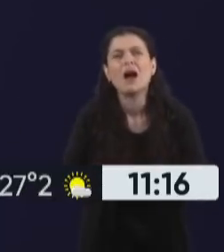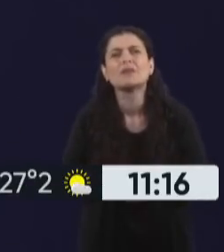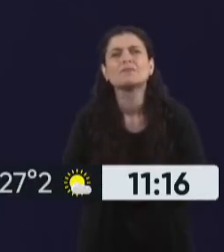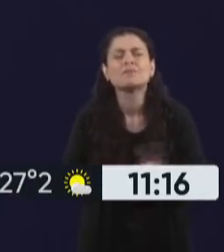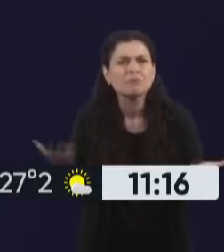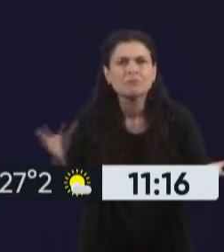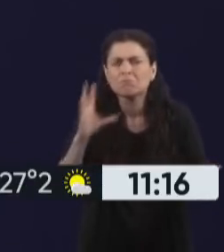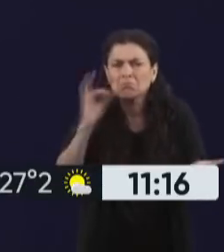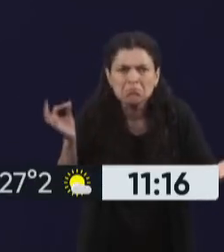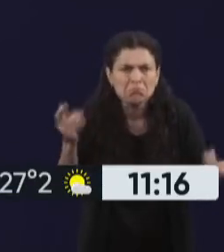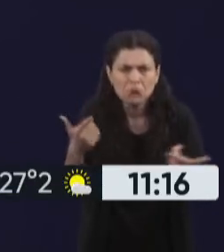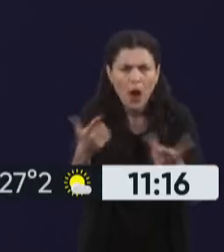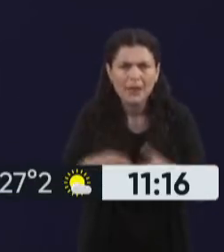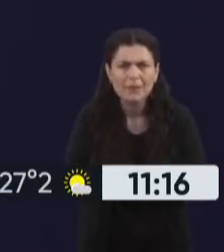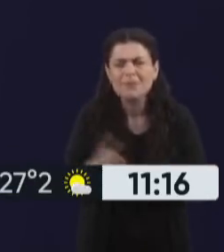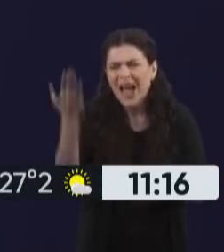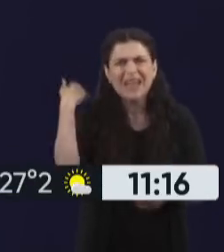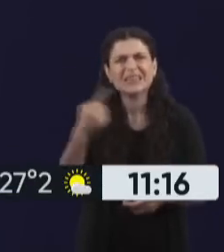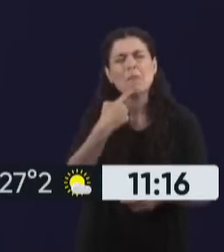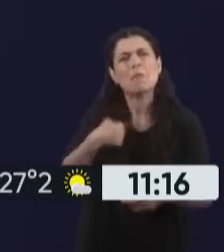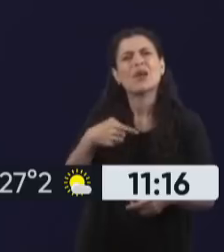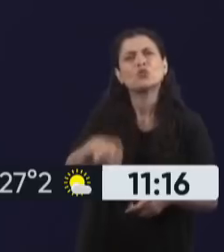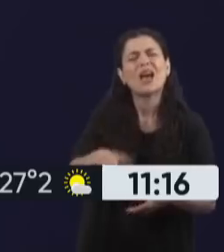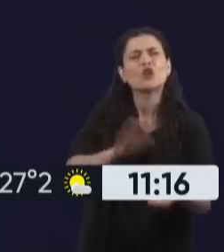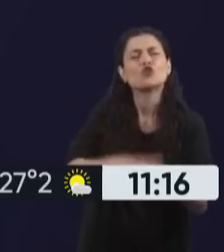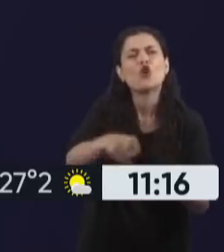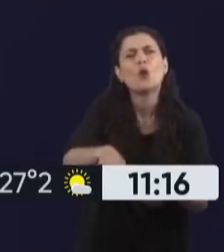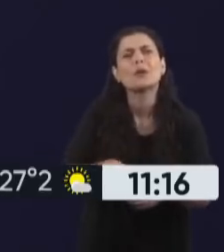de inconveniente. Recién me preguntaron